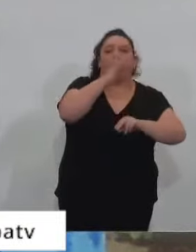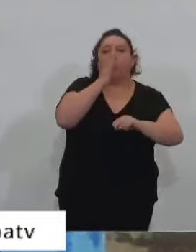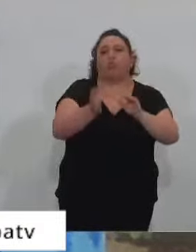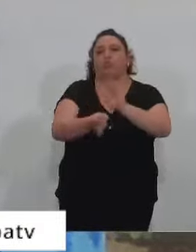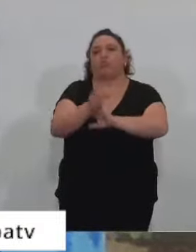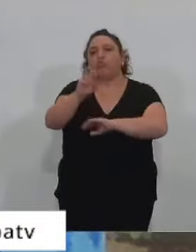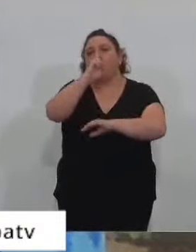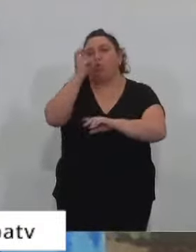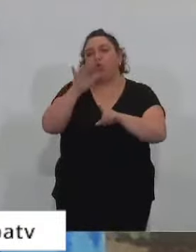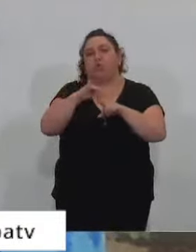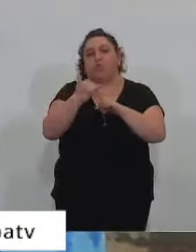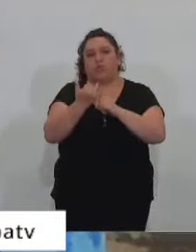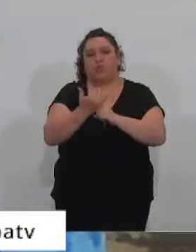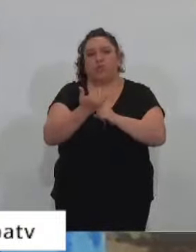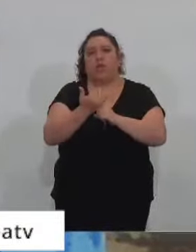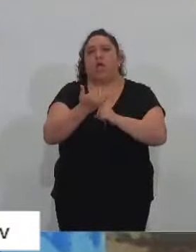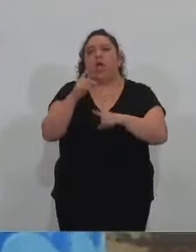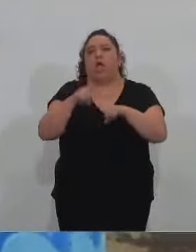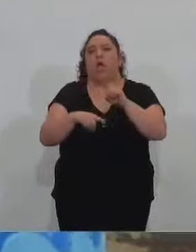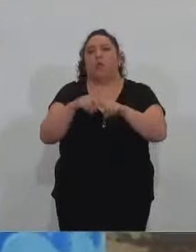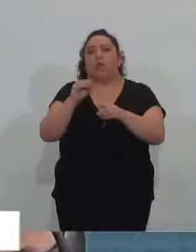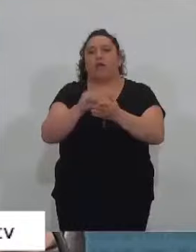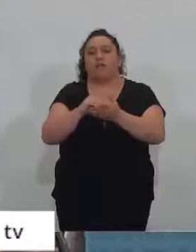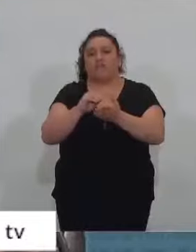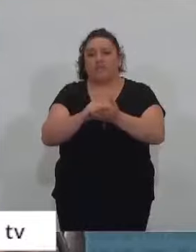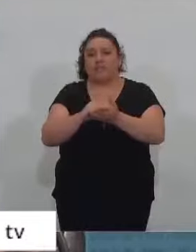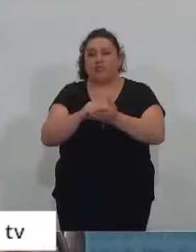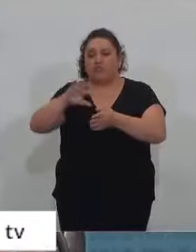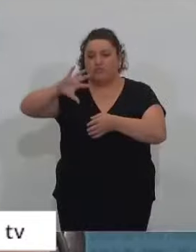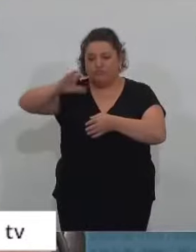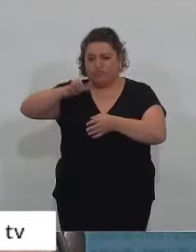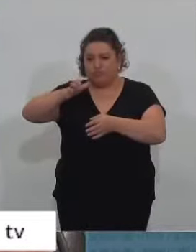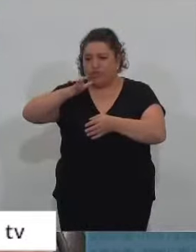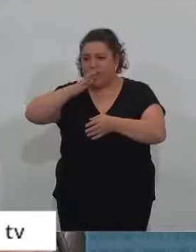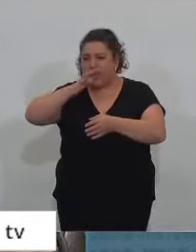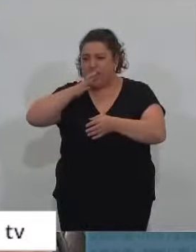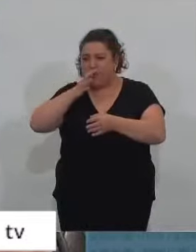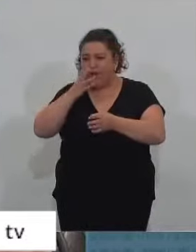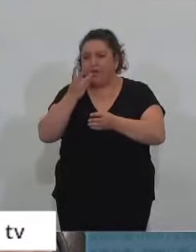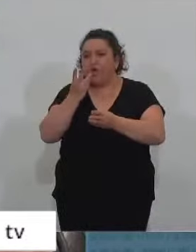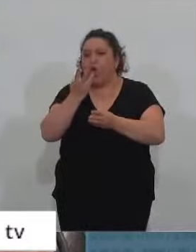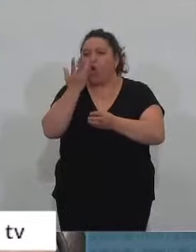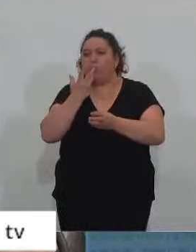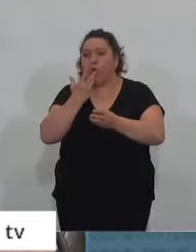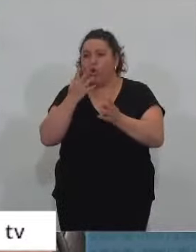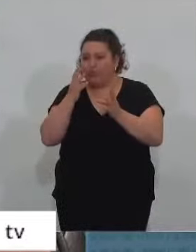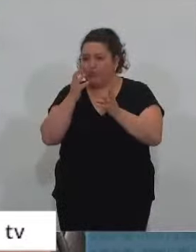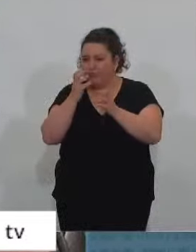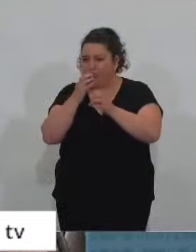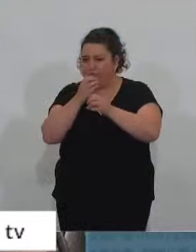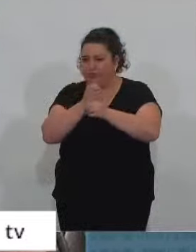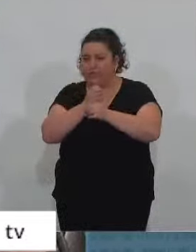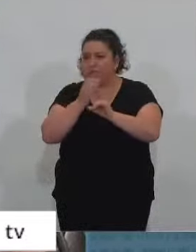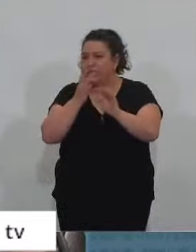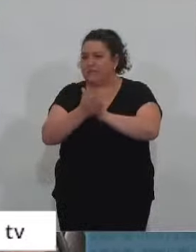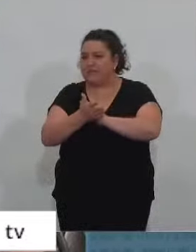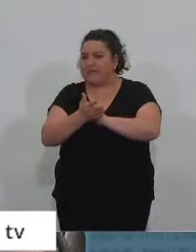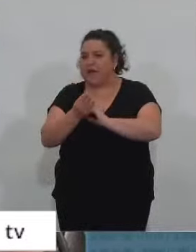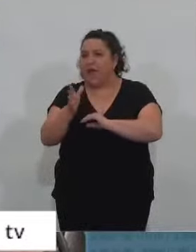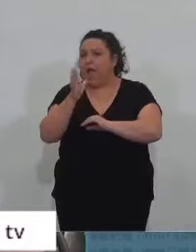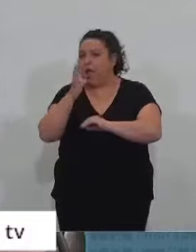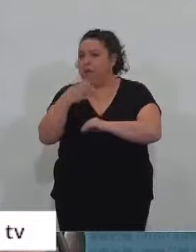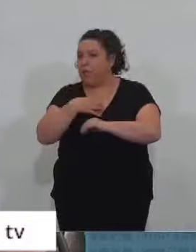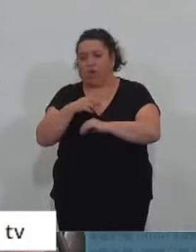el agua sale turbia y no por eso no está perfectamente hasta para el consumo. Luego digo que en este tema, yo ayer estuve en Alcaracejo, puede haber